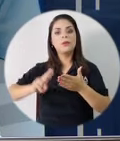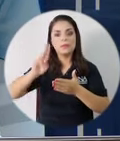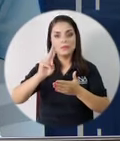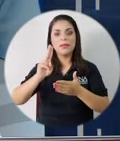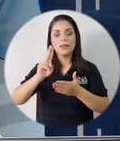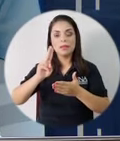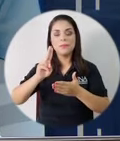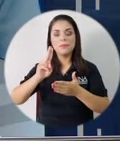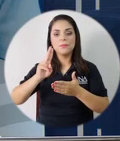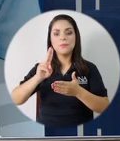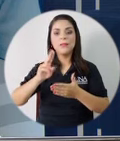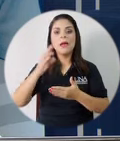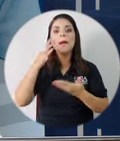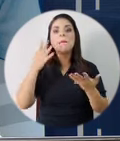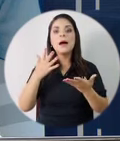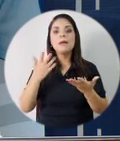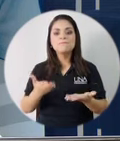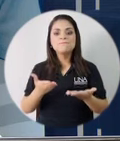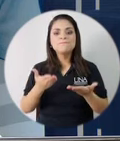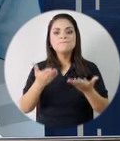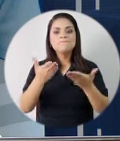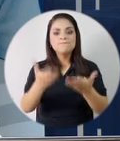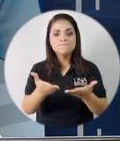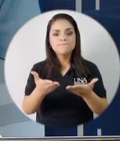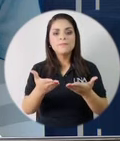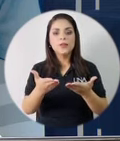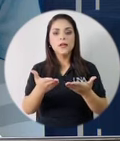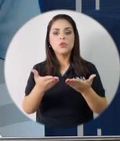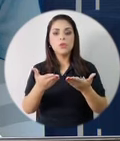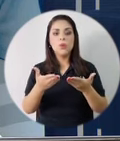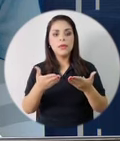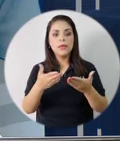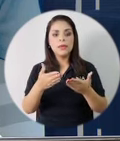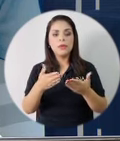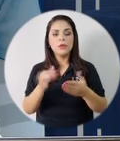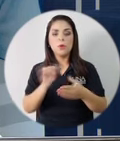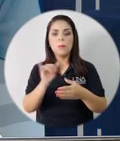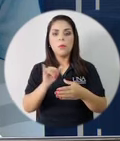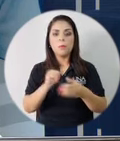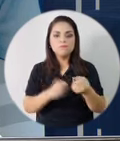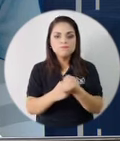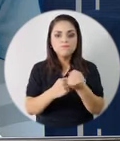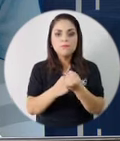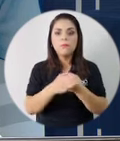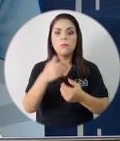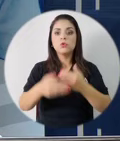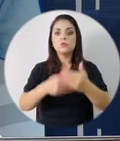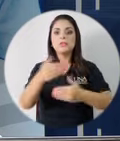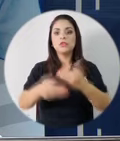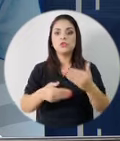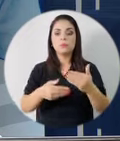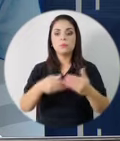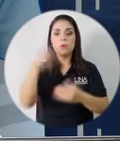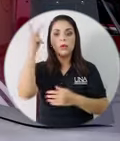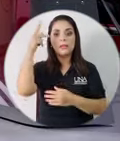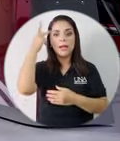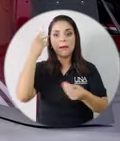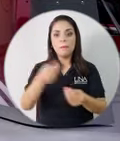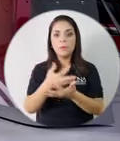activo de la universidad, precisamente incidiendo en procesos de política